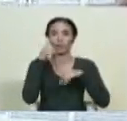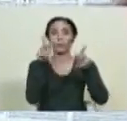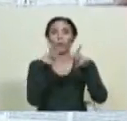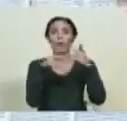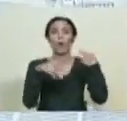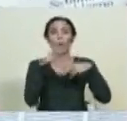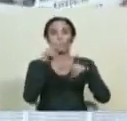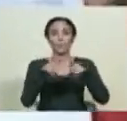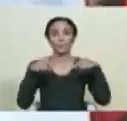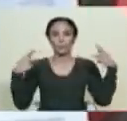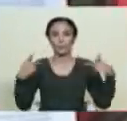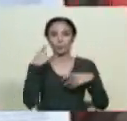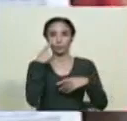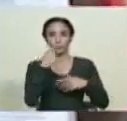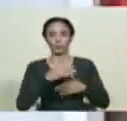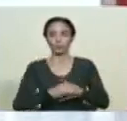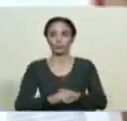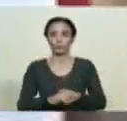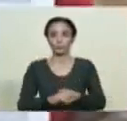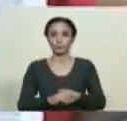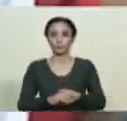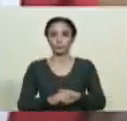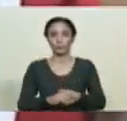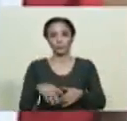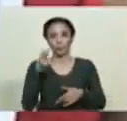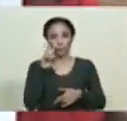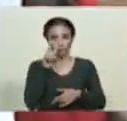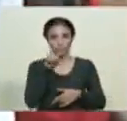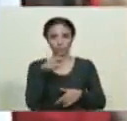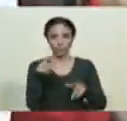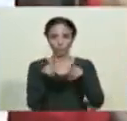ve? En Últimas Noticias. ¿Se ve aquí?